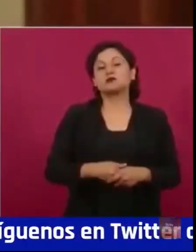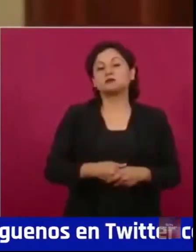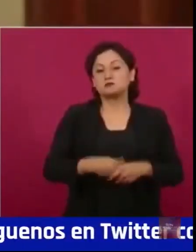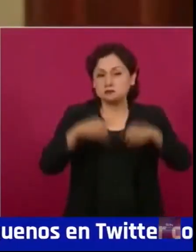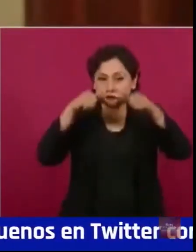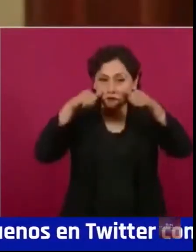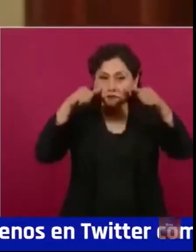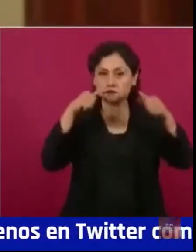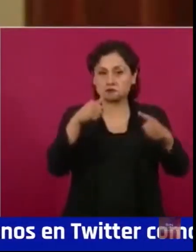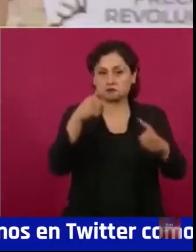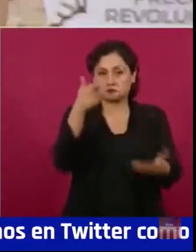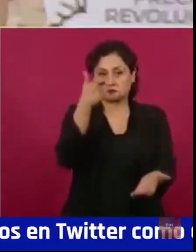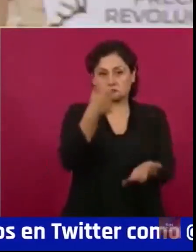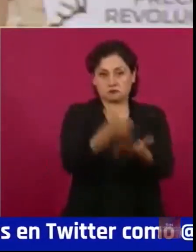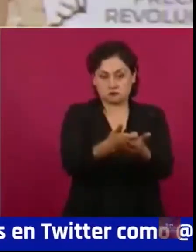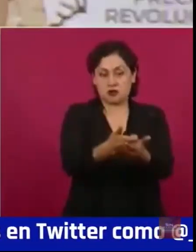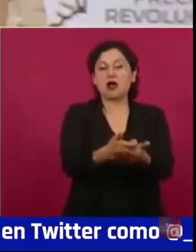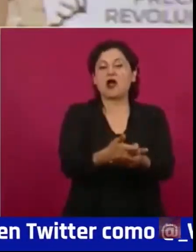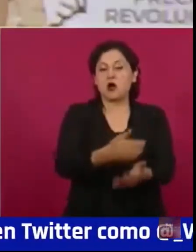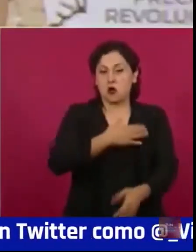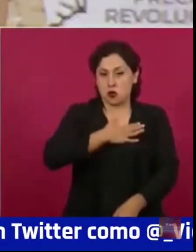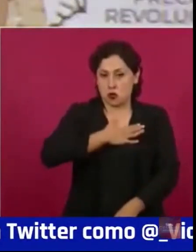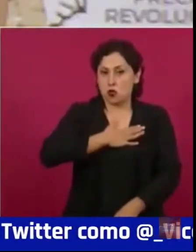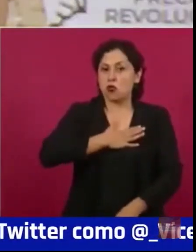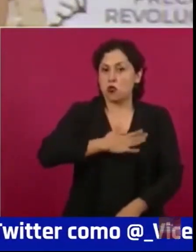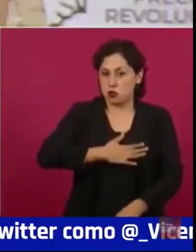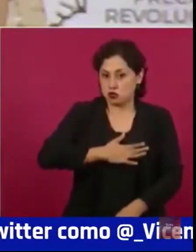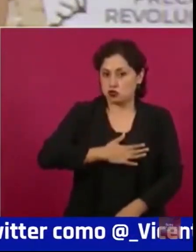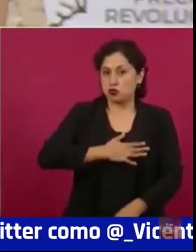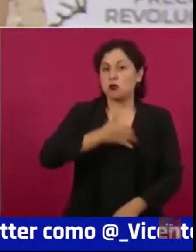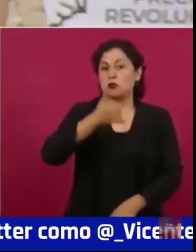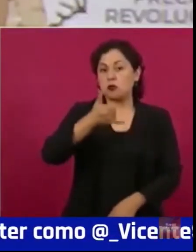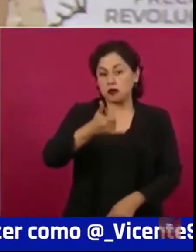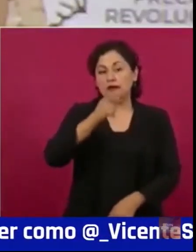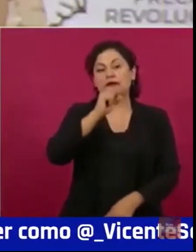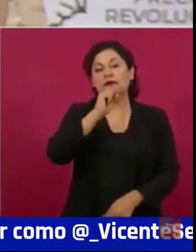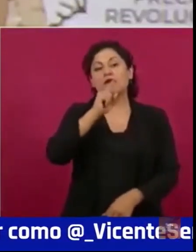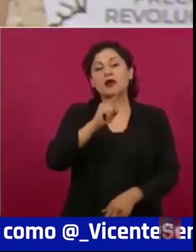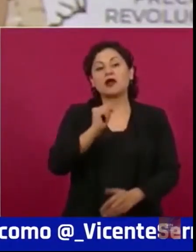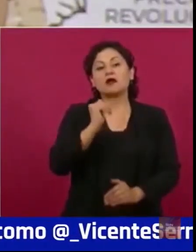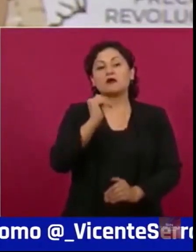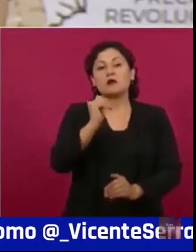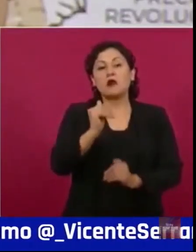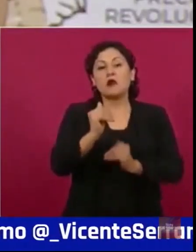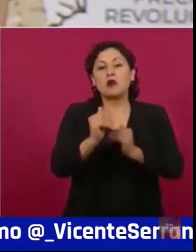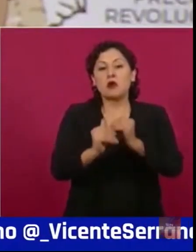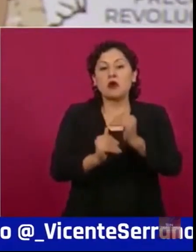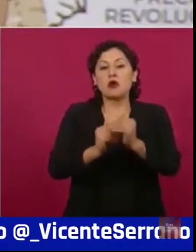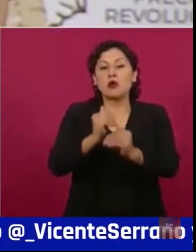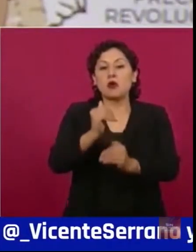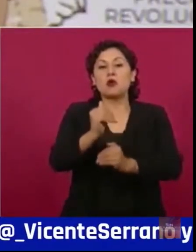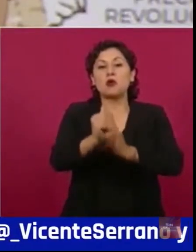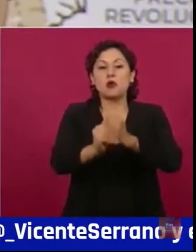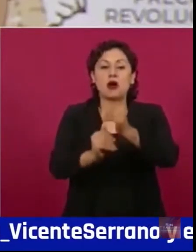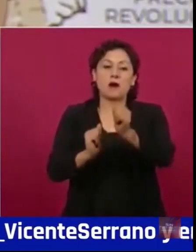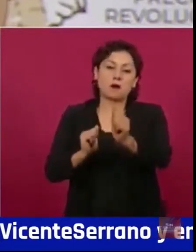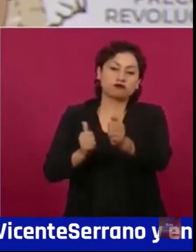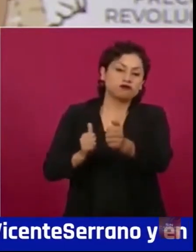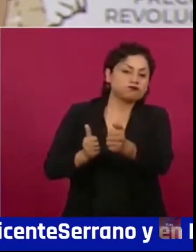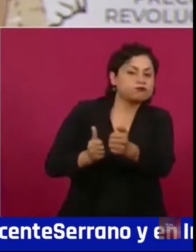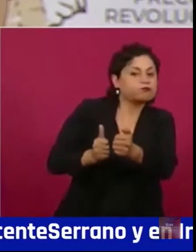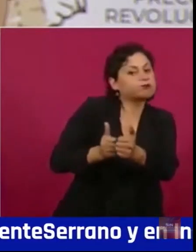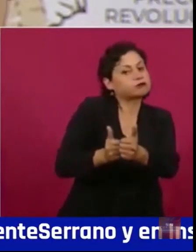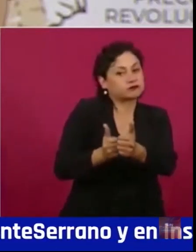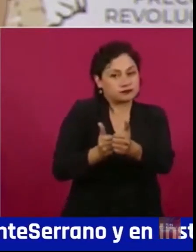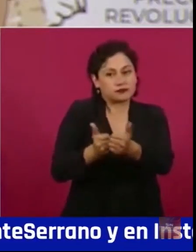a la patria del PRI, del PAN, del PRD, de Movimiento Ciudadano, por mucho que les diga